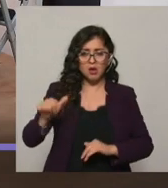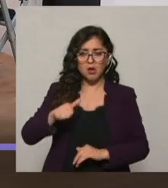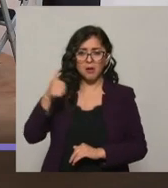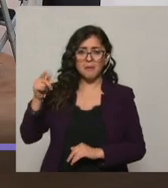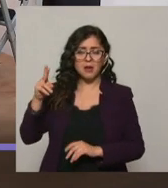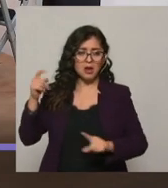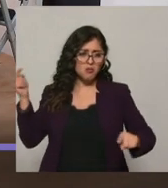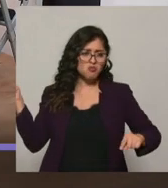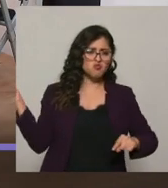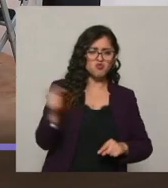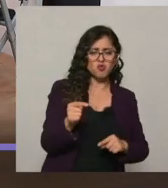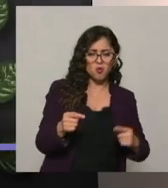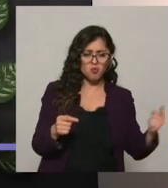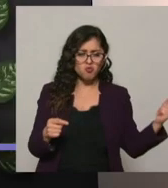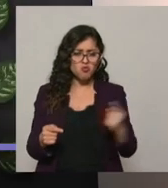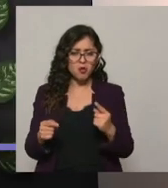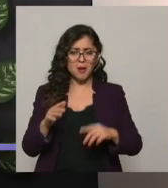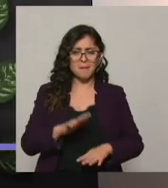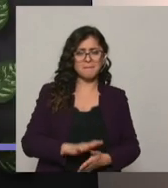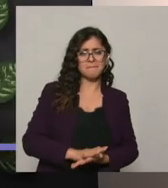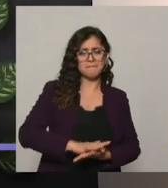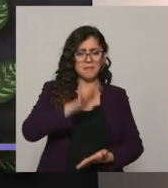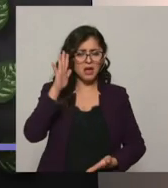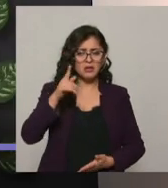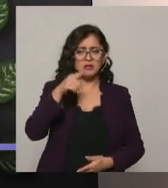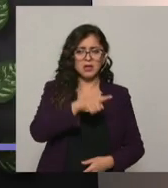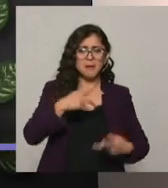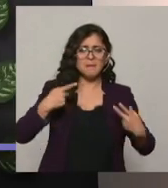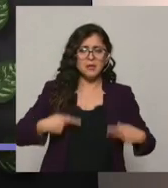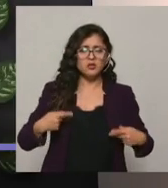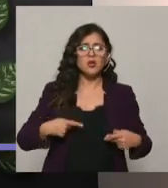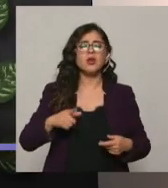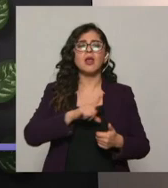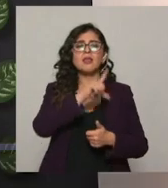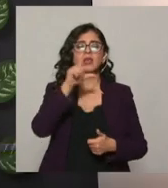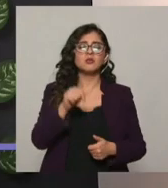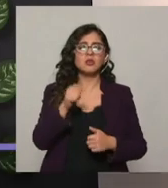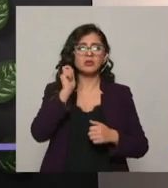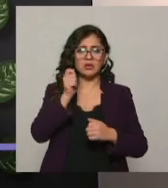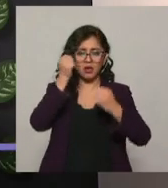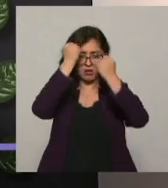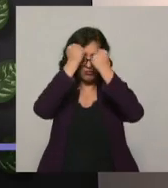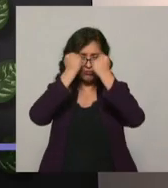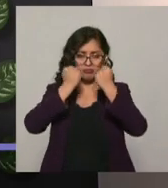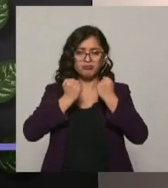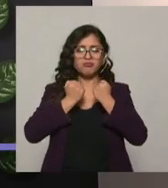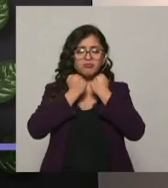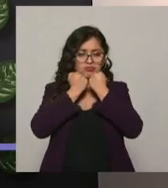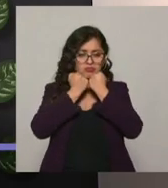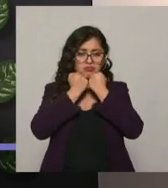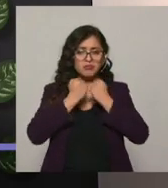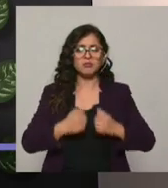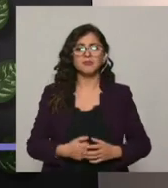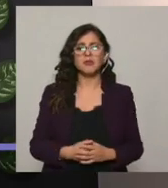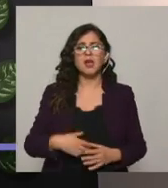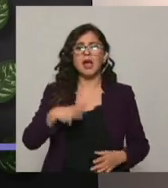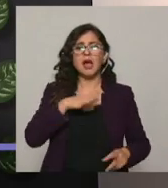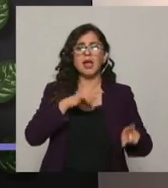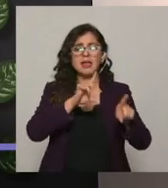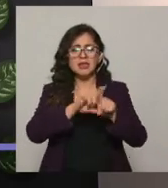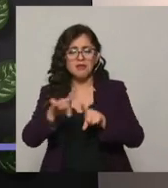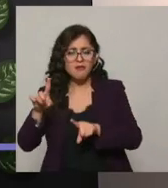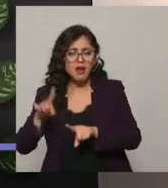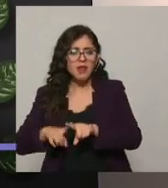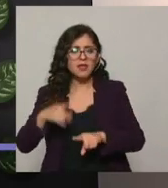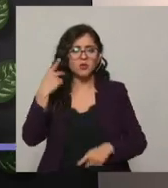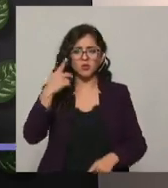Martín fue mucho más que nosotras dos con esta persona que en efecto llegó enmascarado y con varios distintivos, ¿no?